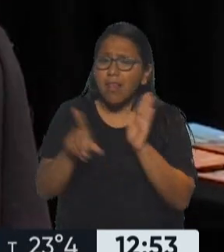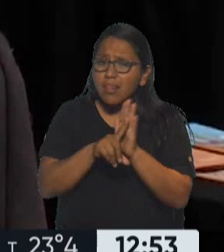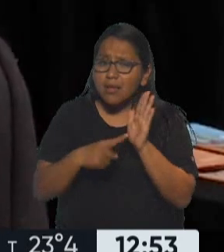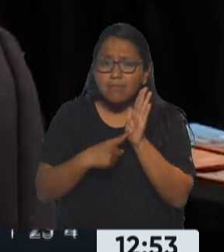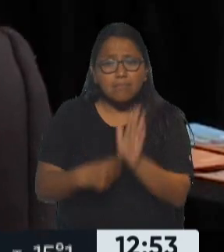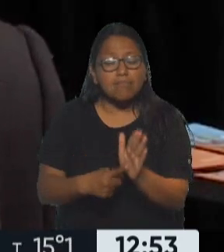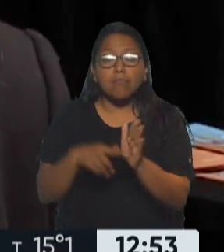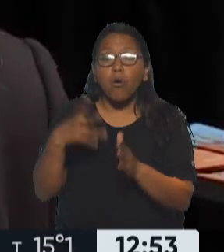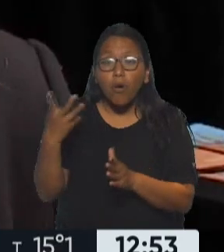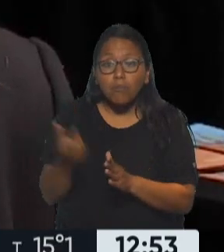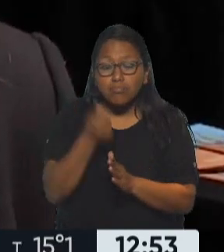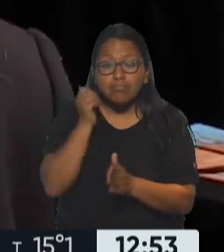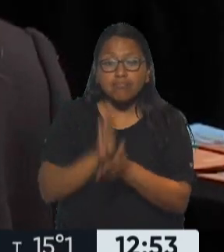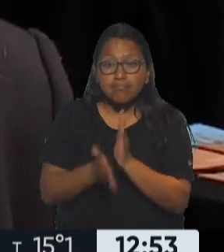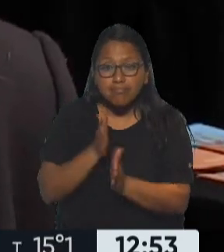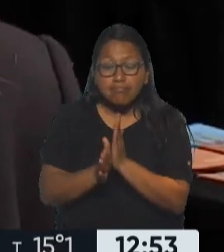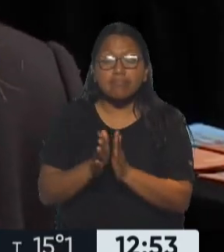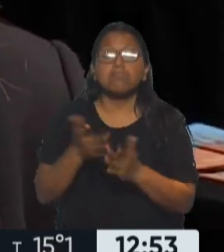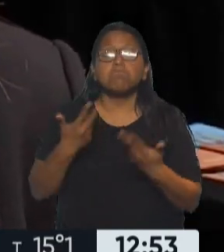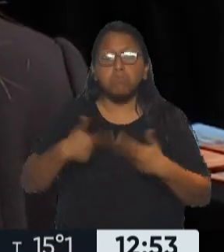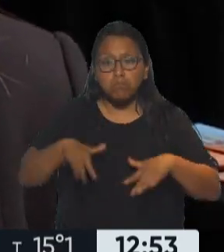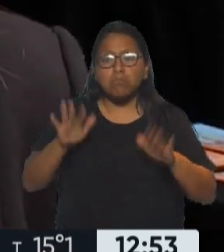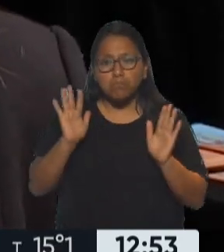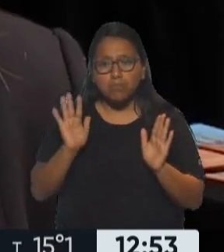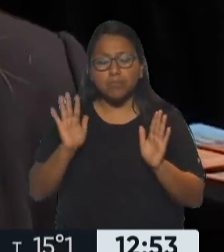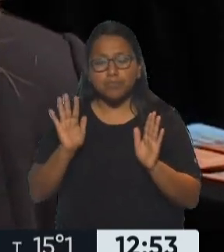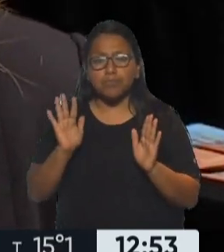vos accedes a ese tratamiento, la probabilidad de